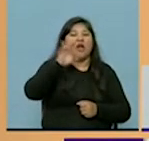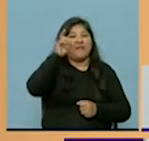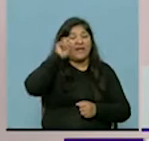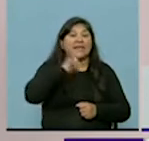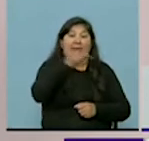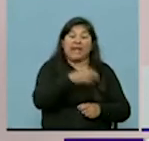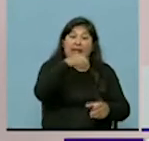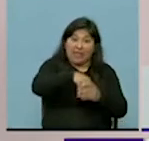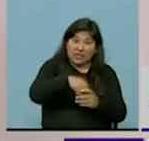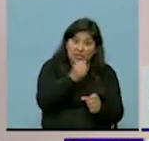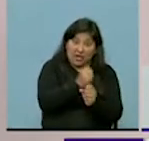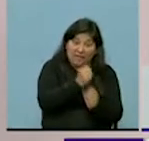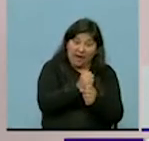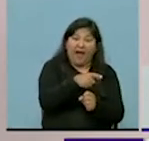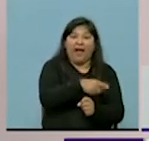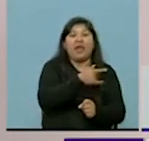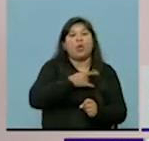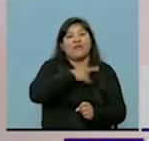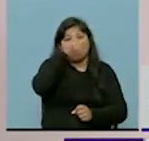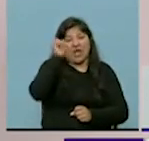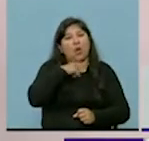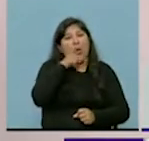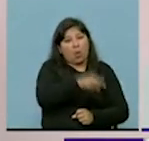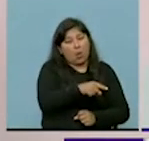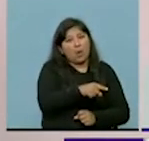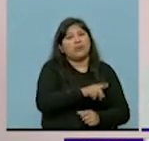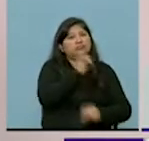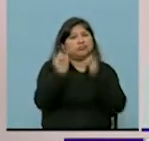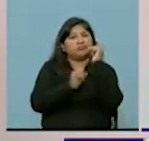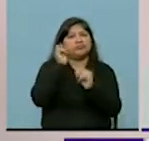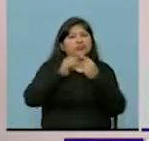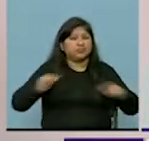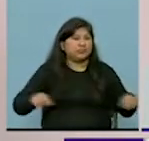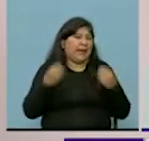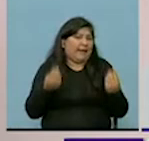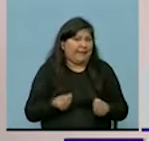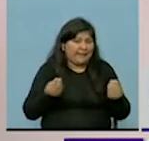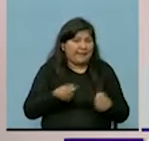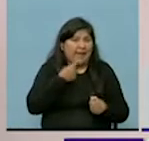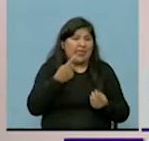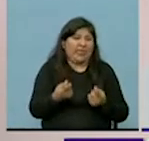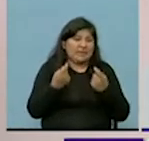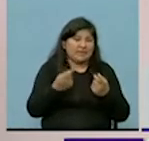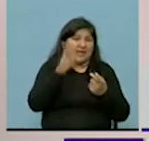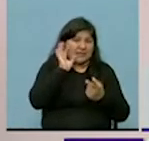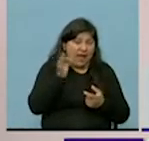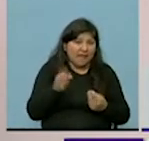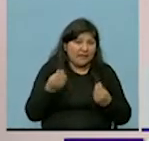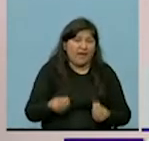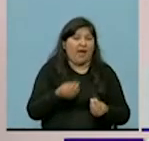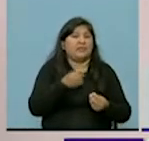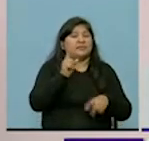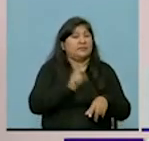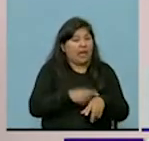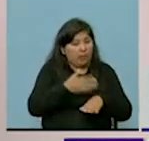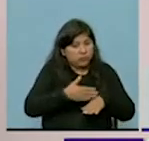y lógicamente nos interesa saber cómo será este tiempo que nos queda hasta fin de año en la provincia